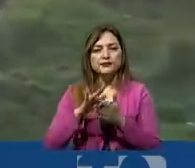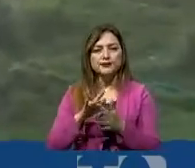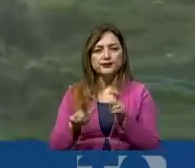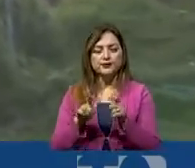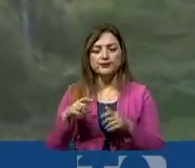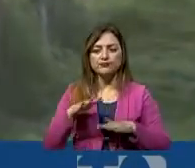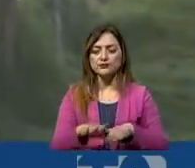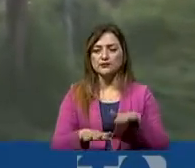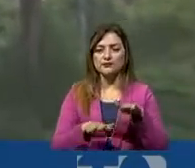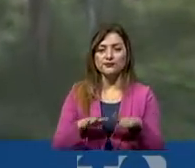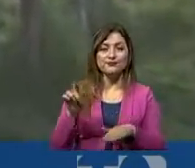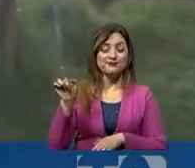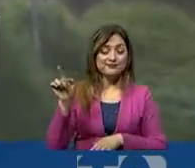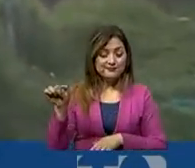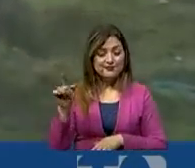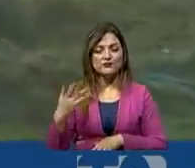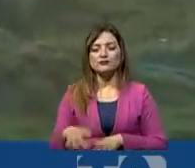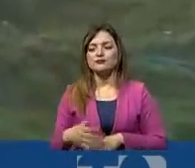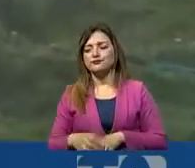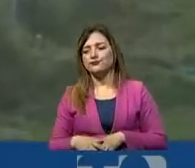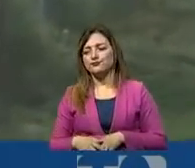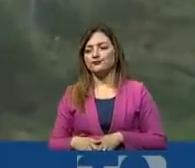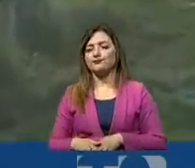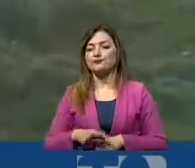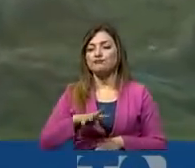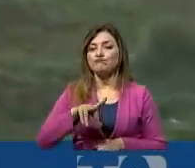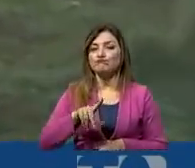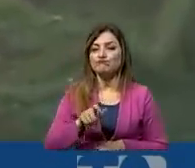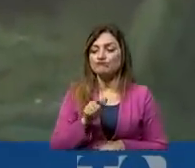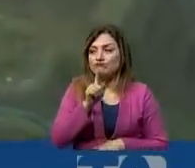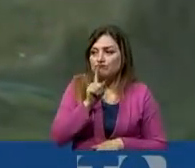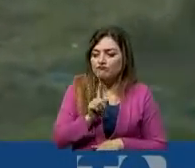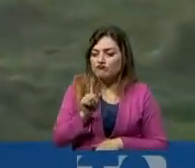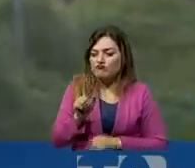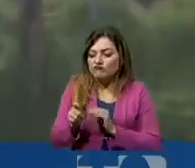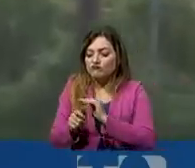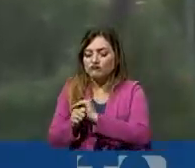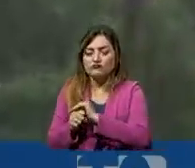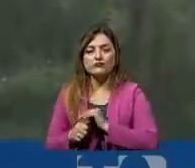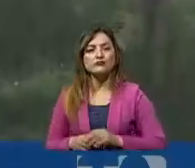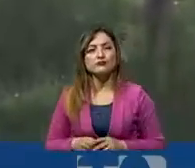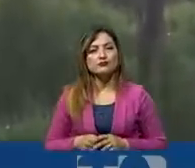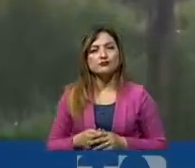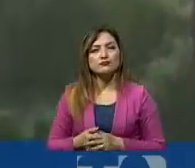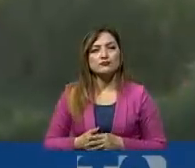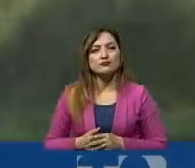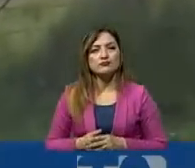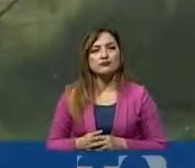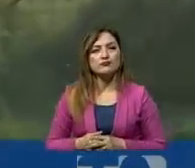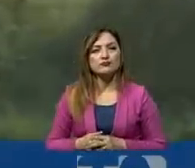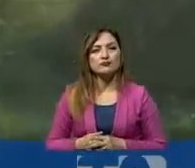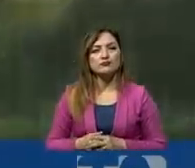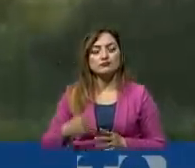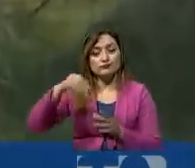los vecinos porque manifiestan que esto se ha convertido en guarida de delincuentes. Y vemos siempre en imágenes que en la parte